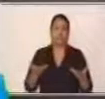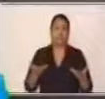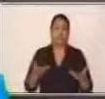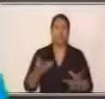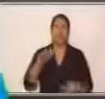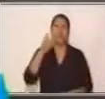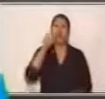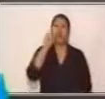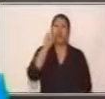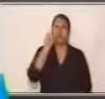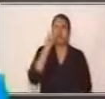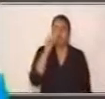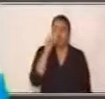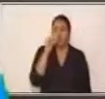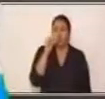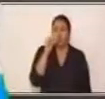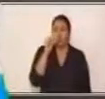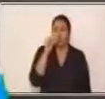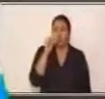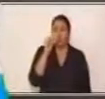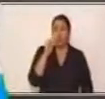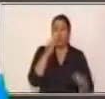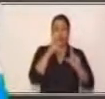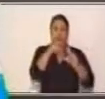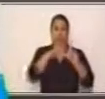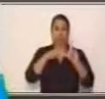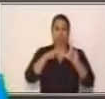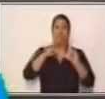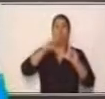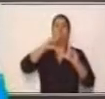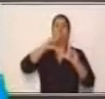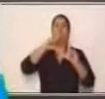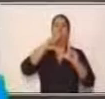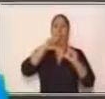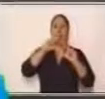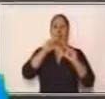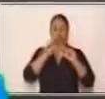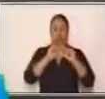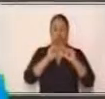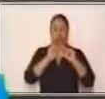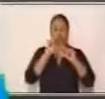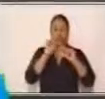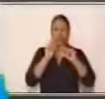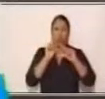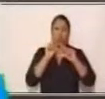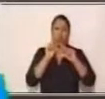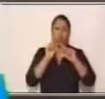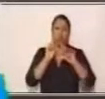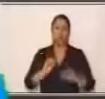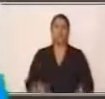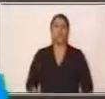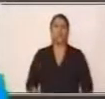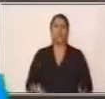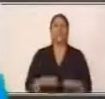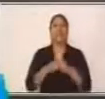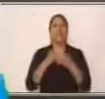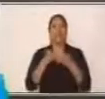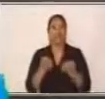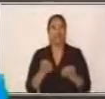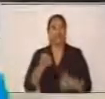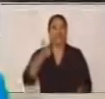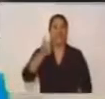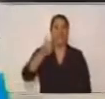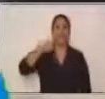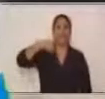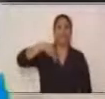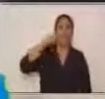es más pequeña. Entonces, podemos decir que el ángulo agudo es aquel que su abertura es